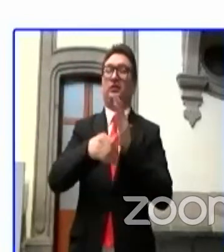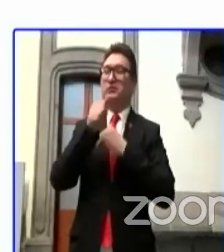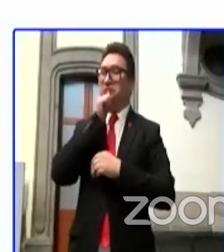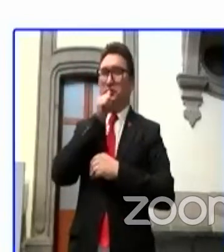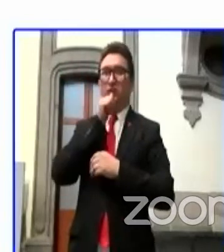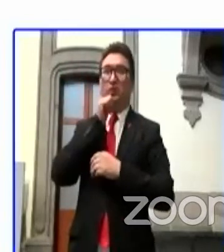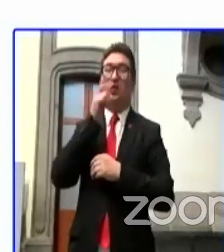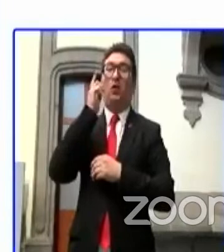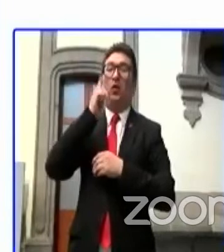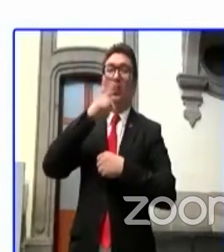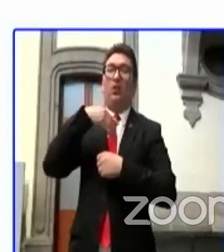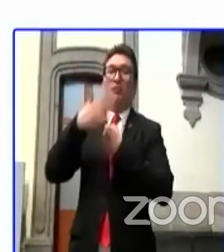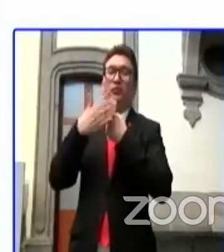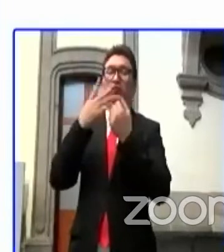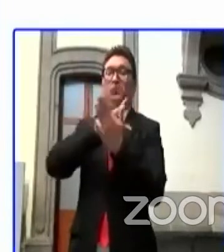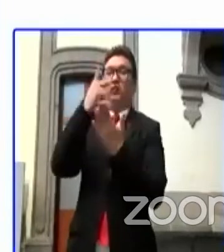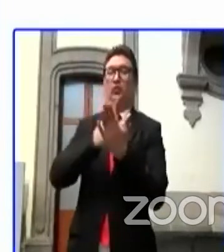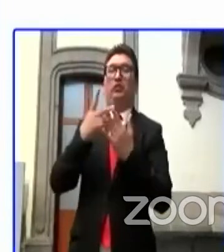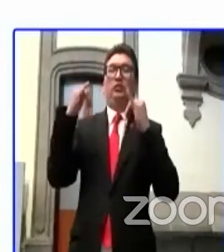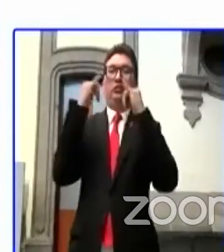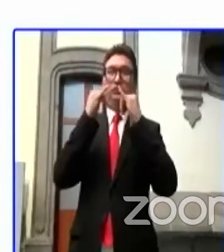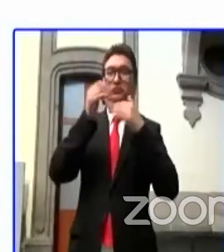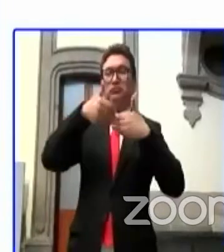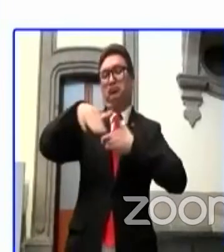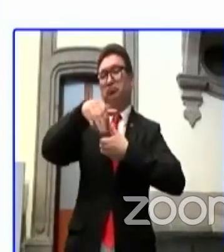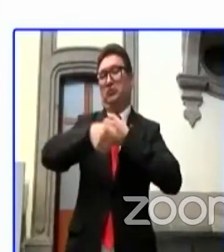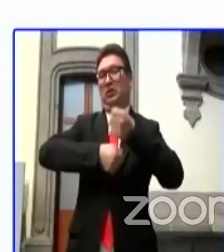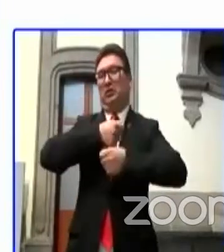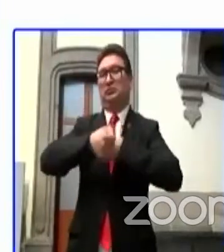un programa institucional a largo plazo.